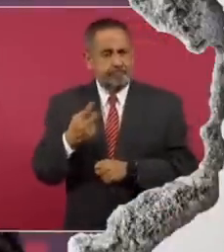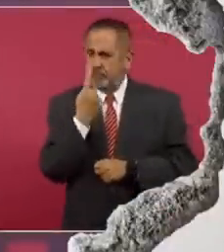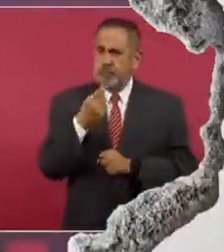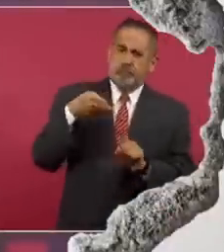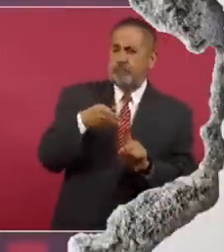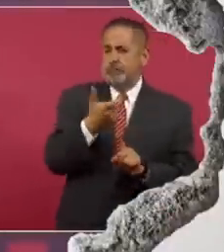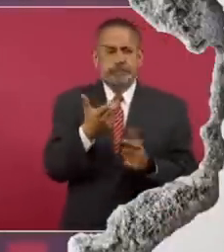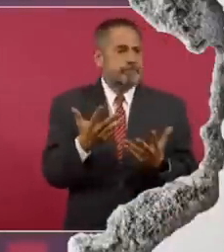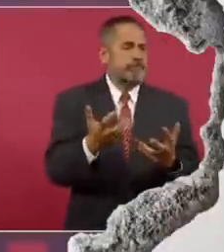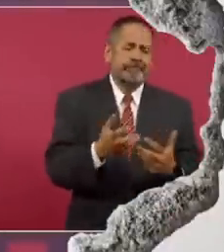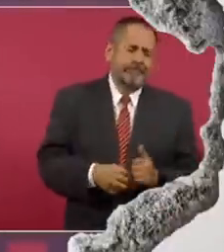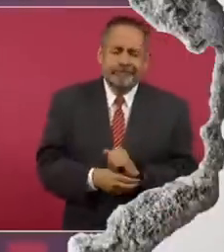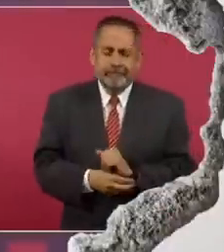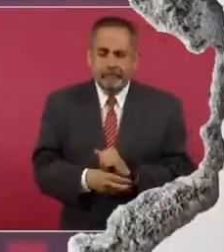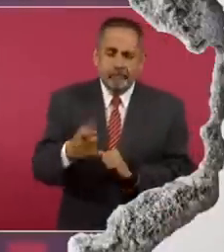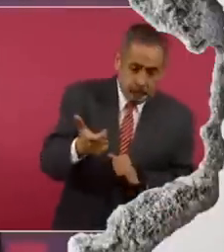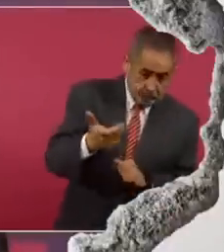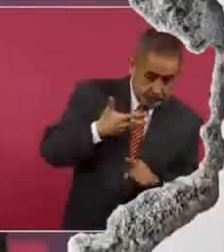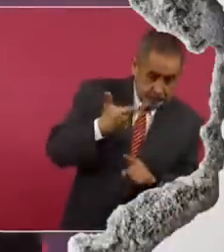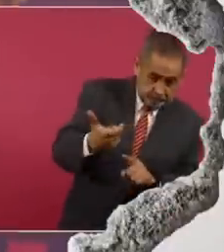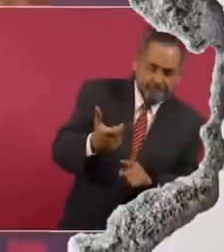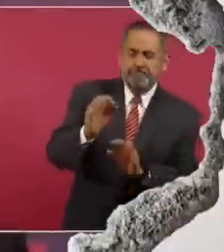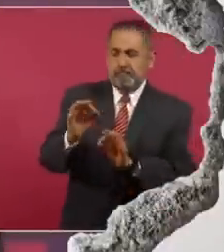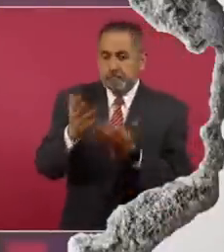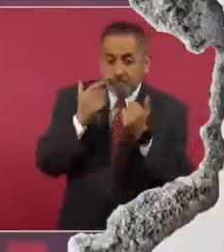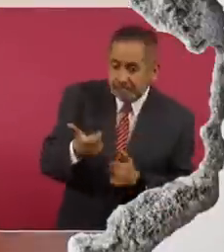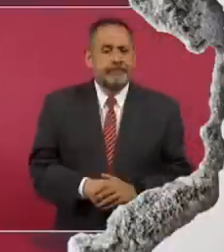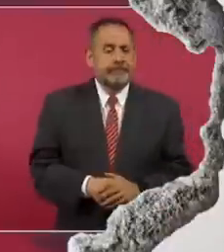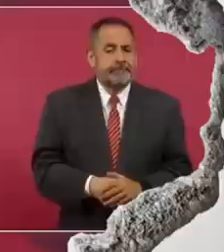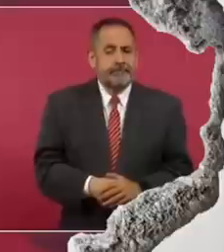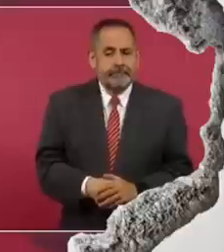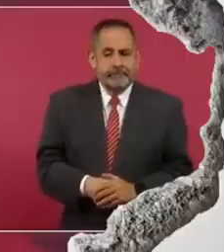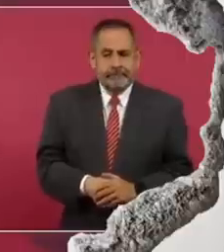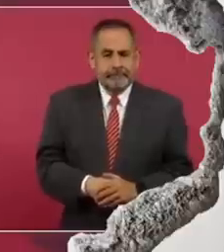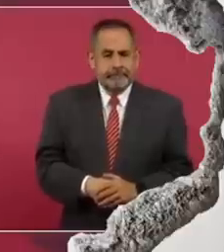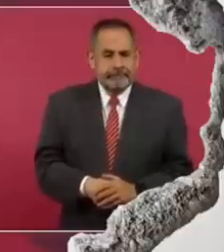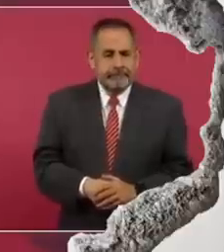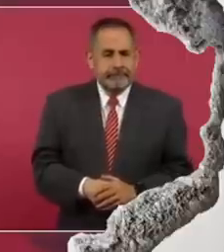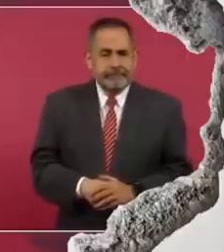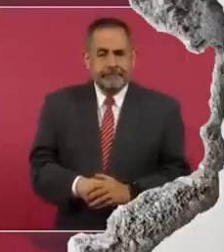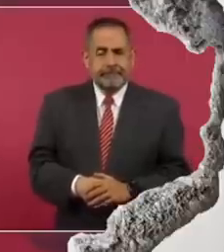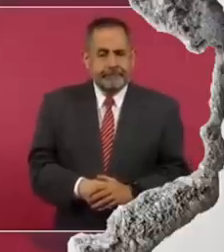que cuánto tienes, cuánto vales, o cosas de ese tipo, ¿no? Hay muchas